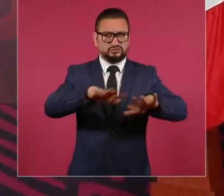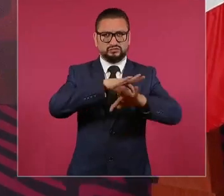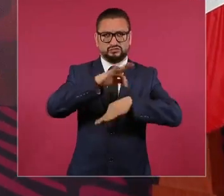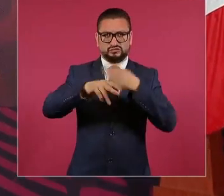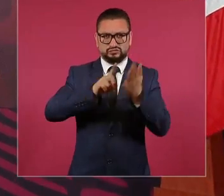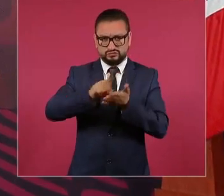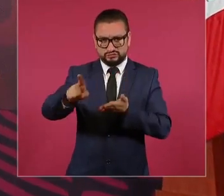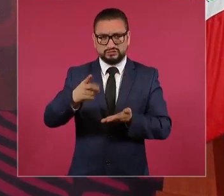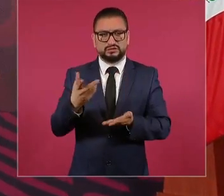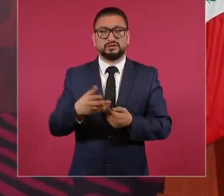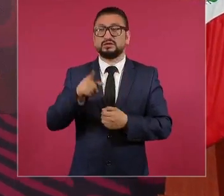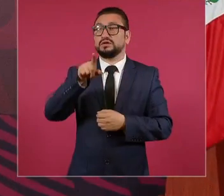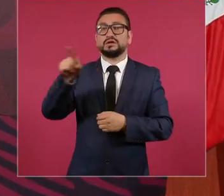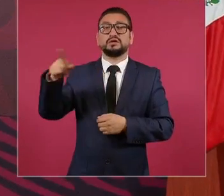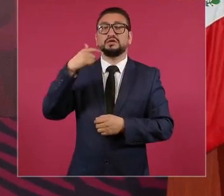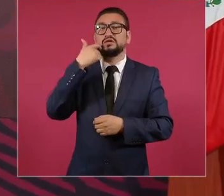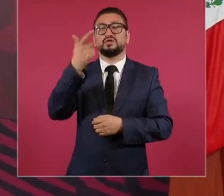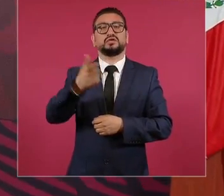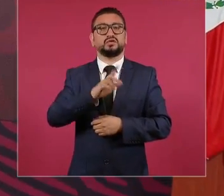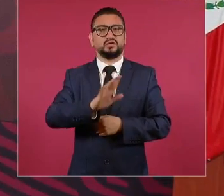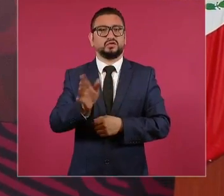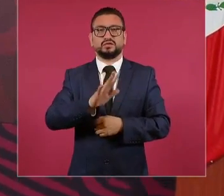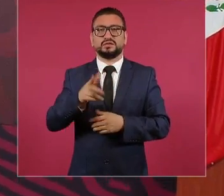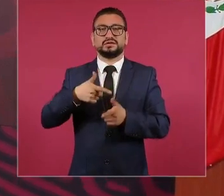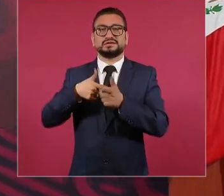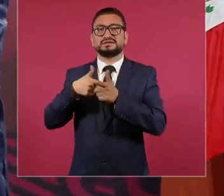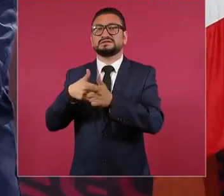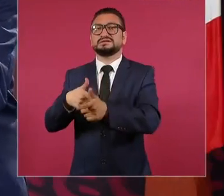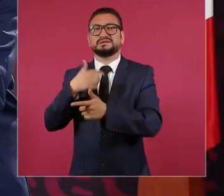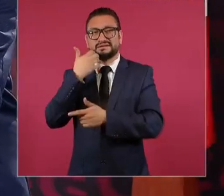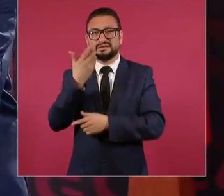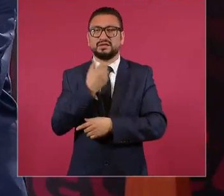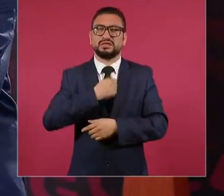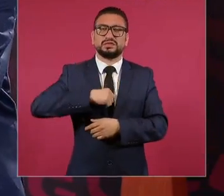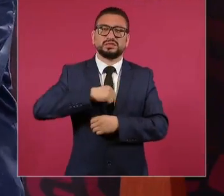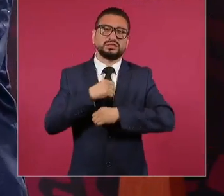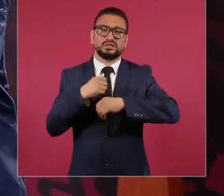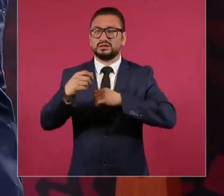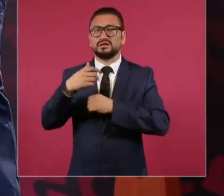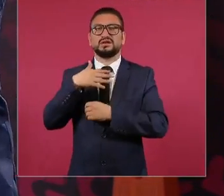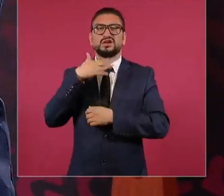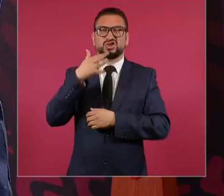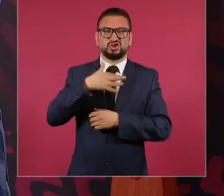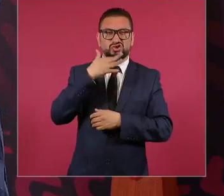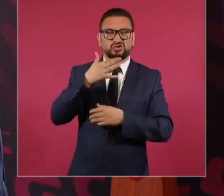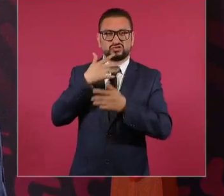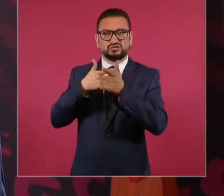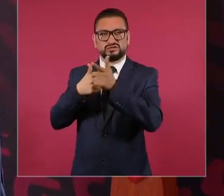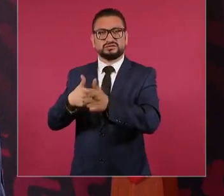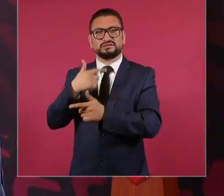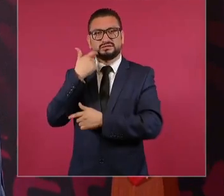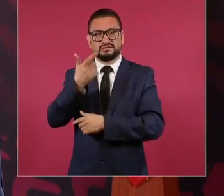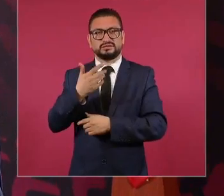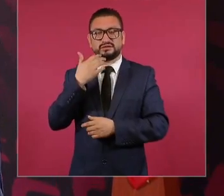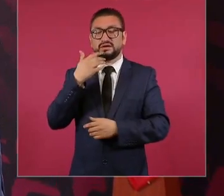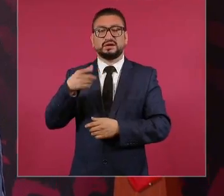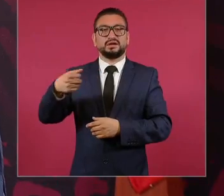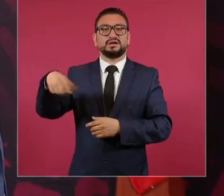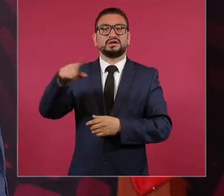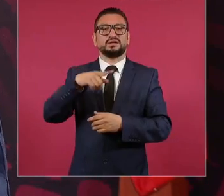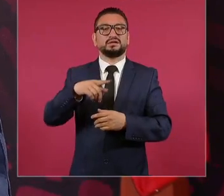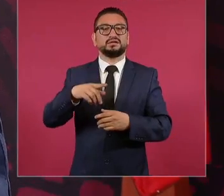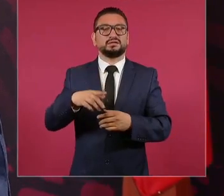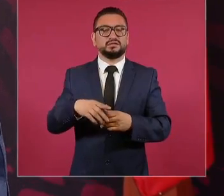Quieren mantener el influyentismo, la corrupción y el